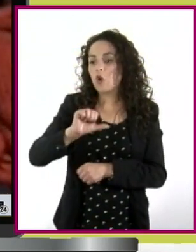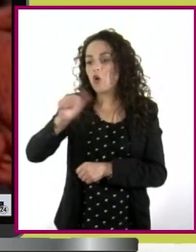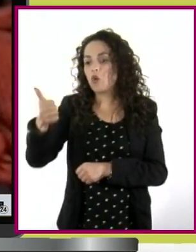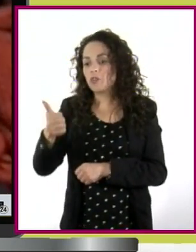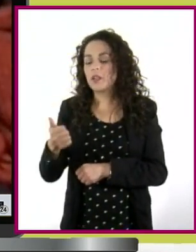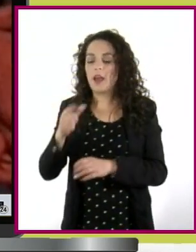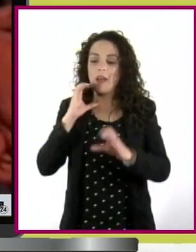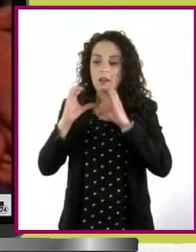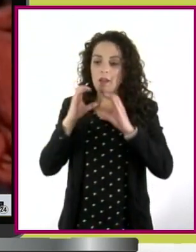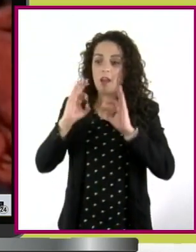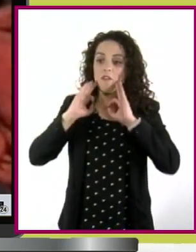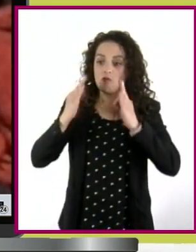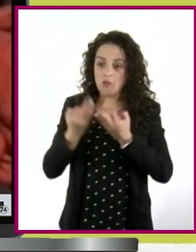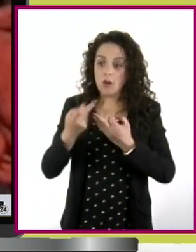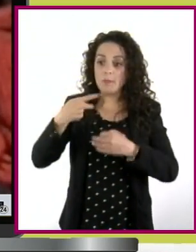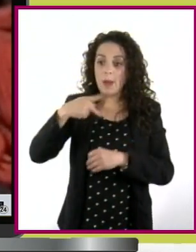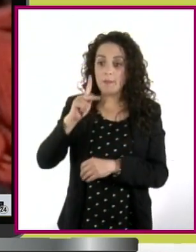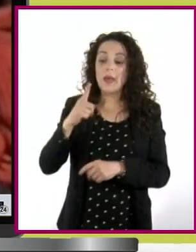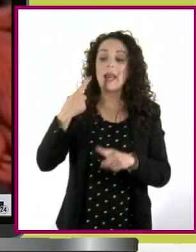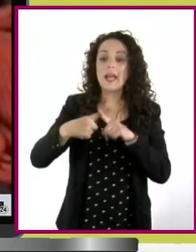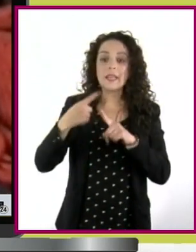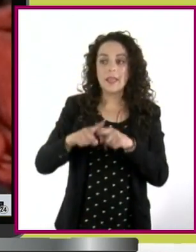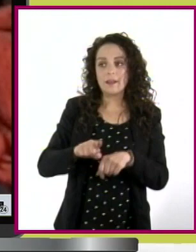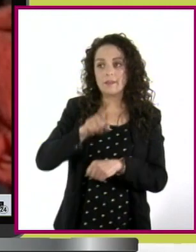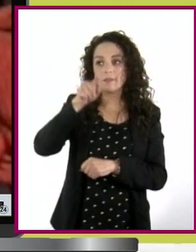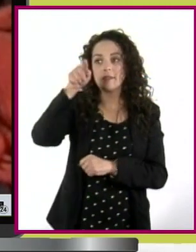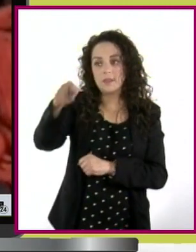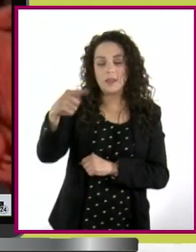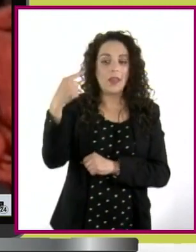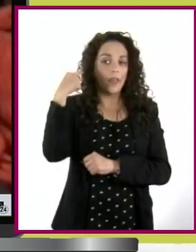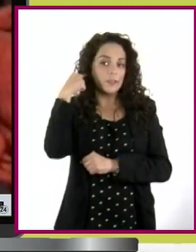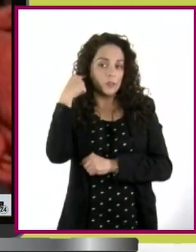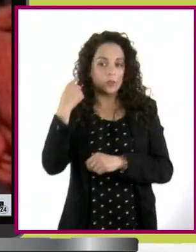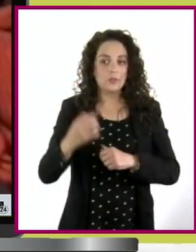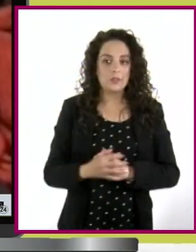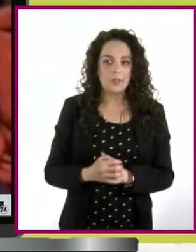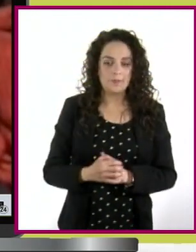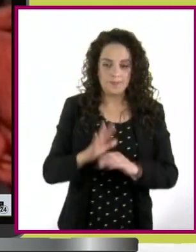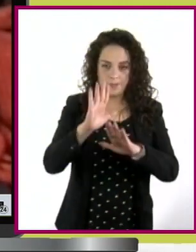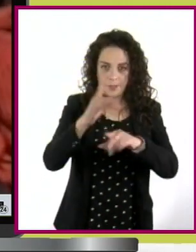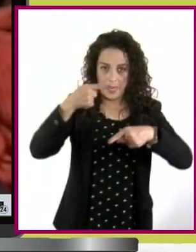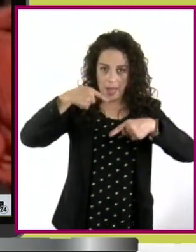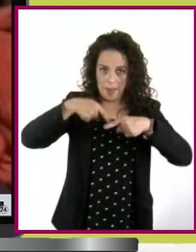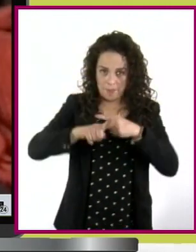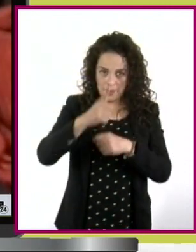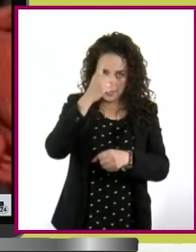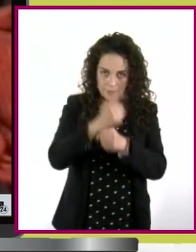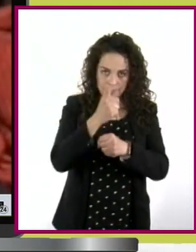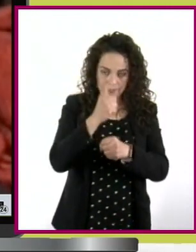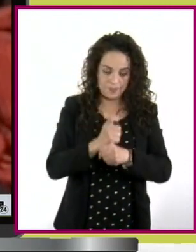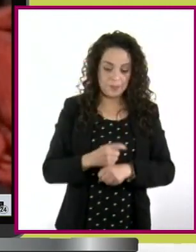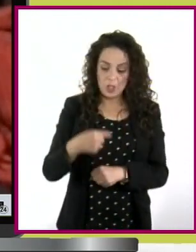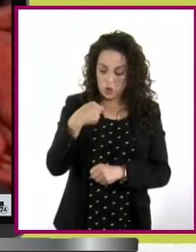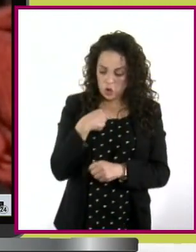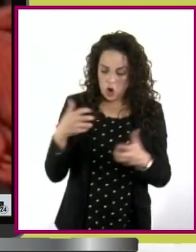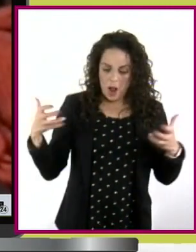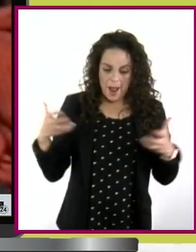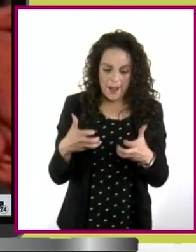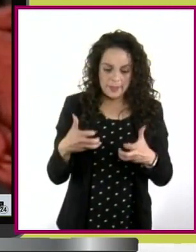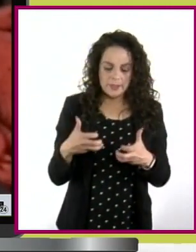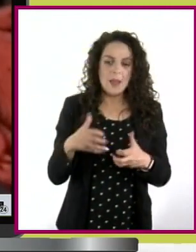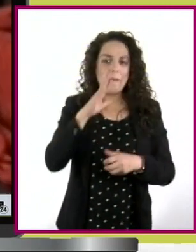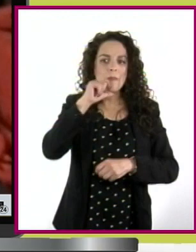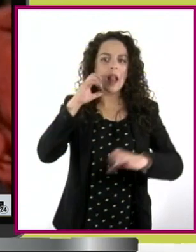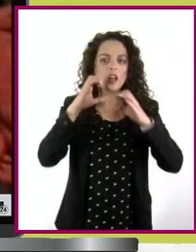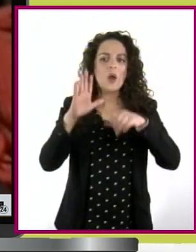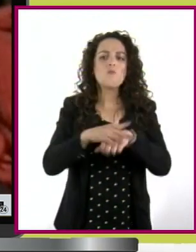receptor. Vamos a empezar parte por parte. Lo que radica en mí pueden ser nervios,